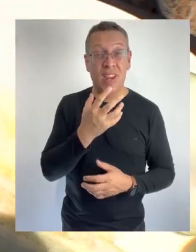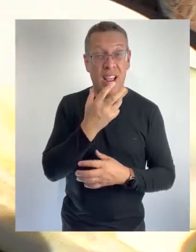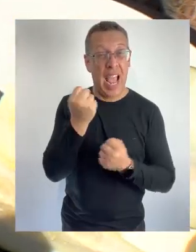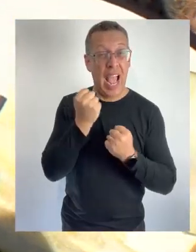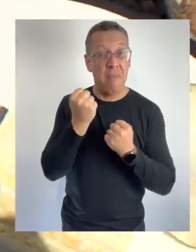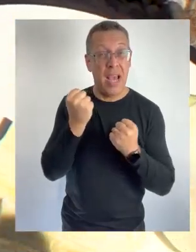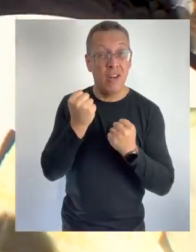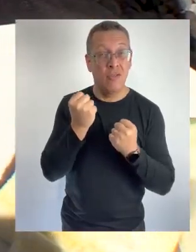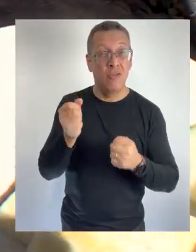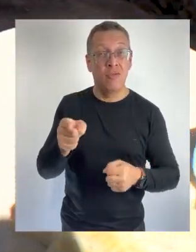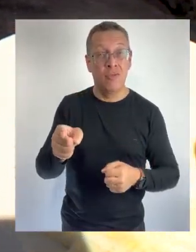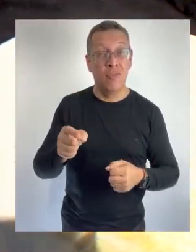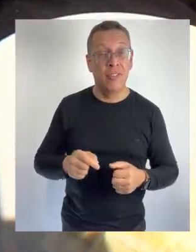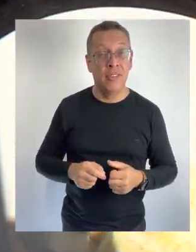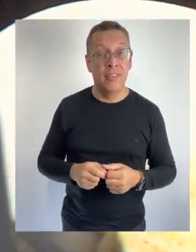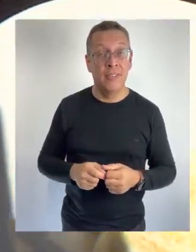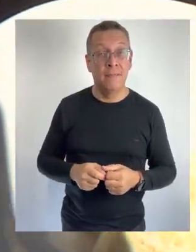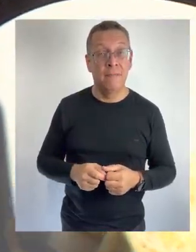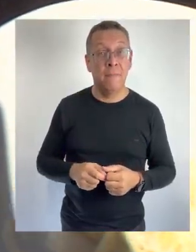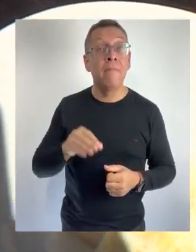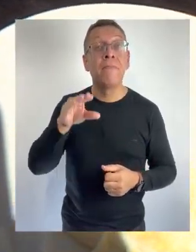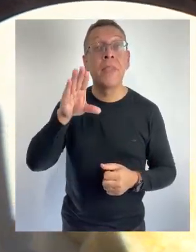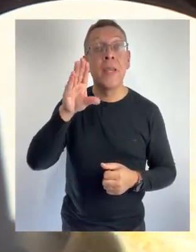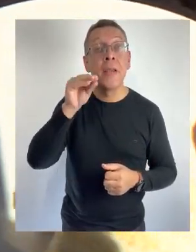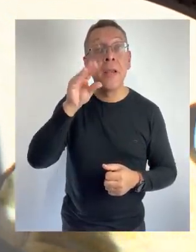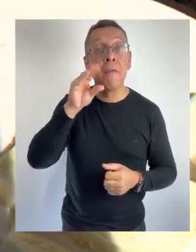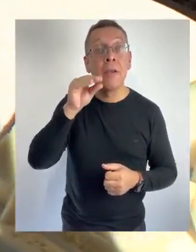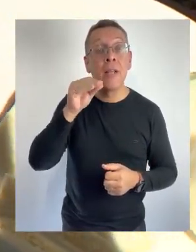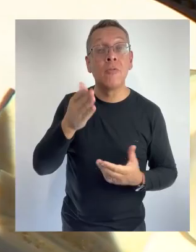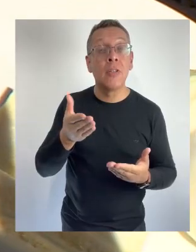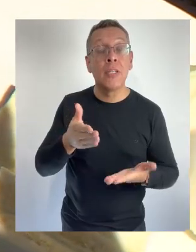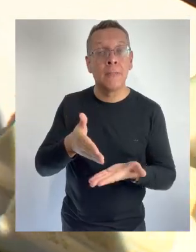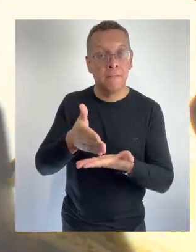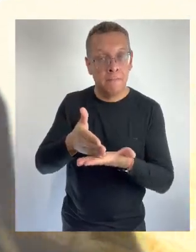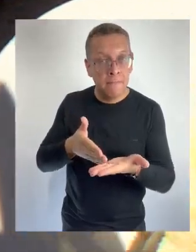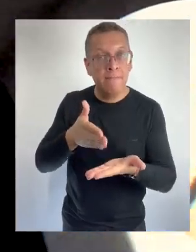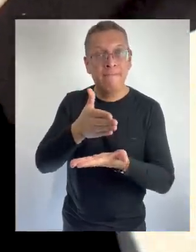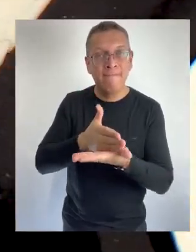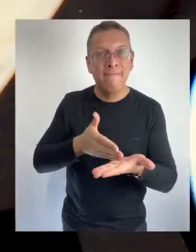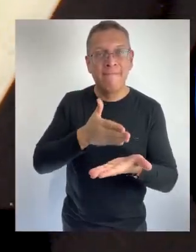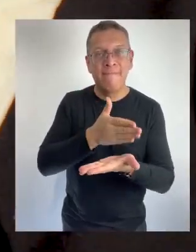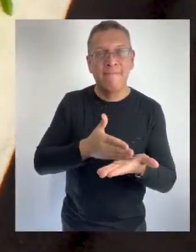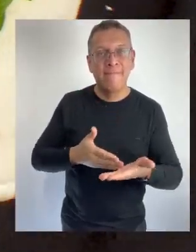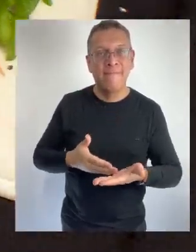Entonces, el pato hay que lo marcar de los dos lados.